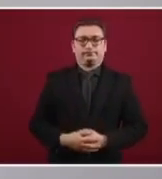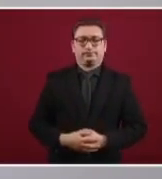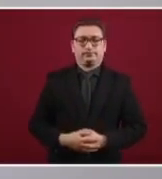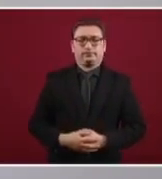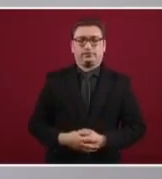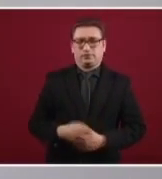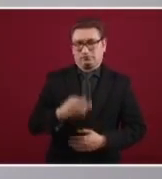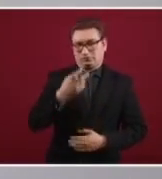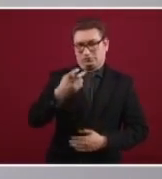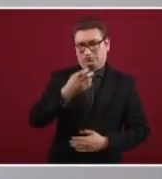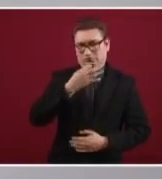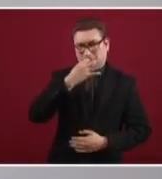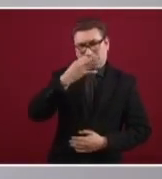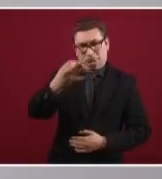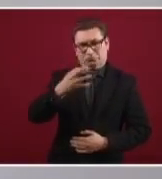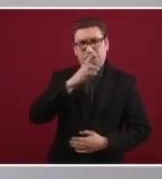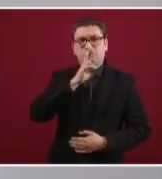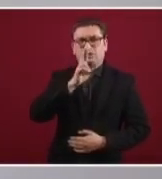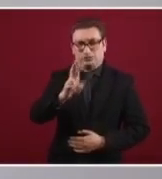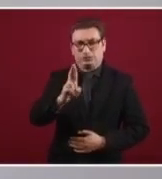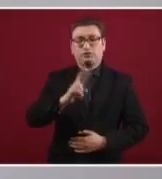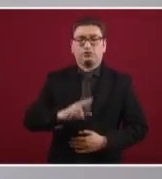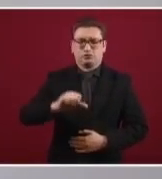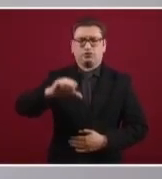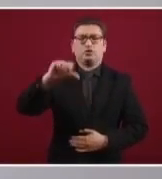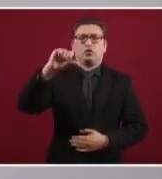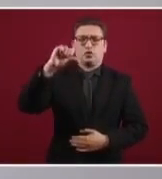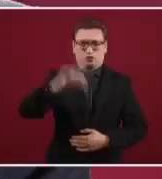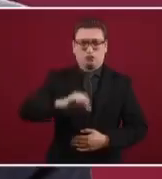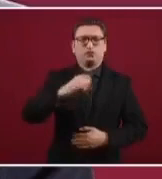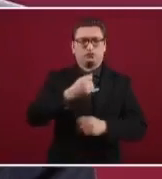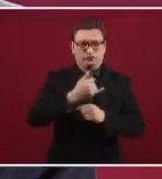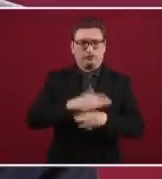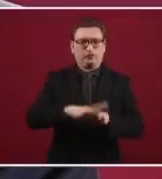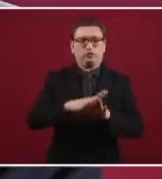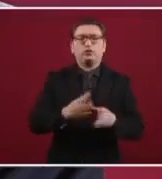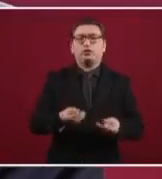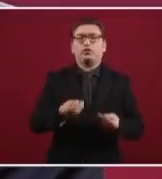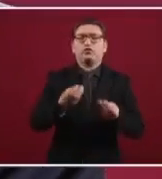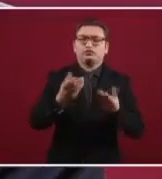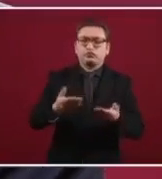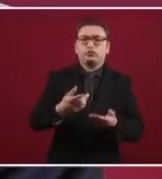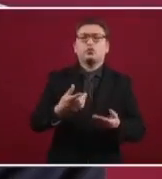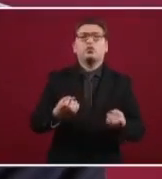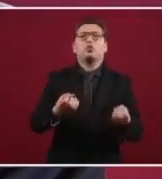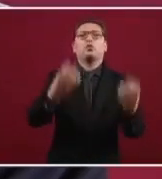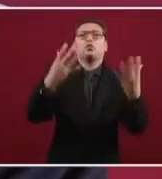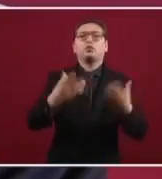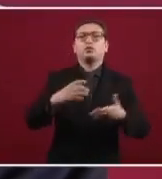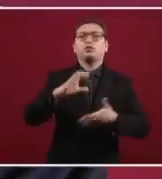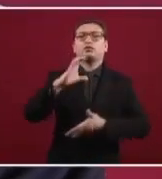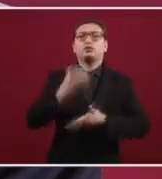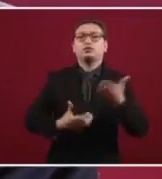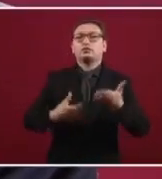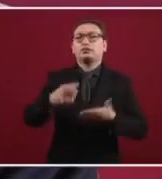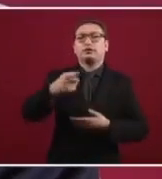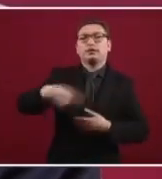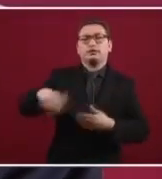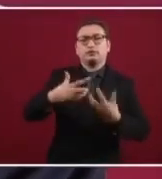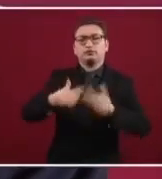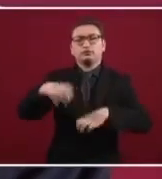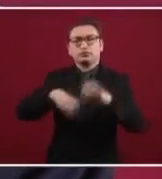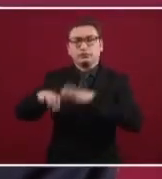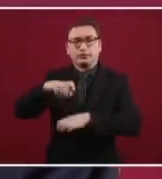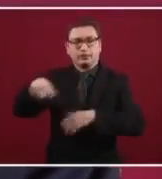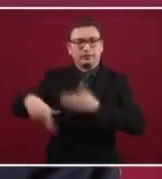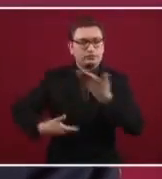Eso es lo que te puedo comentar, y hoy vamos a conocer cuánto cuesta el servicio de